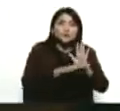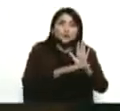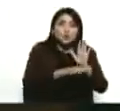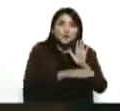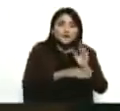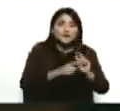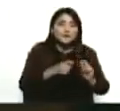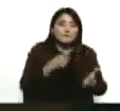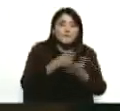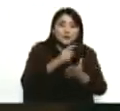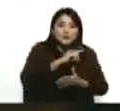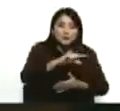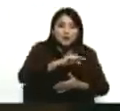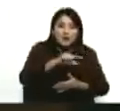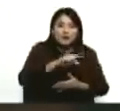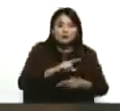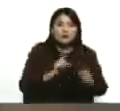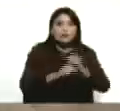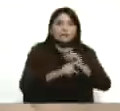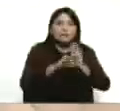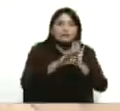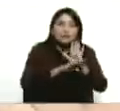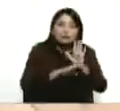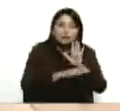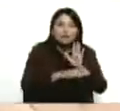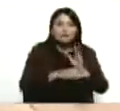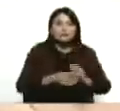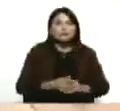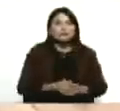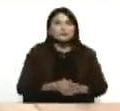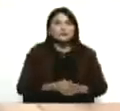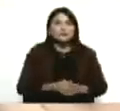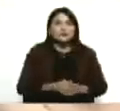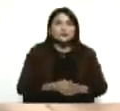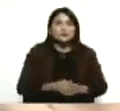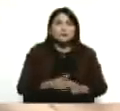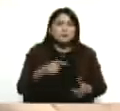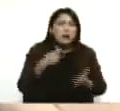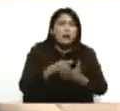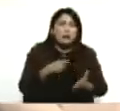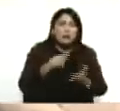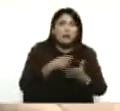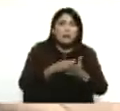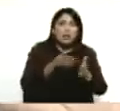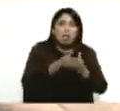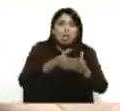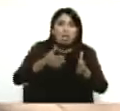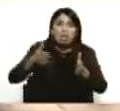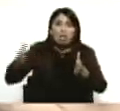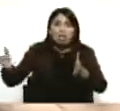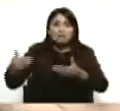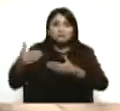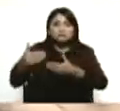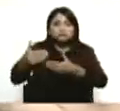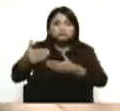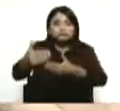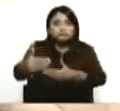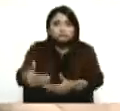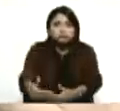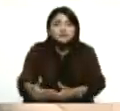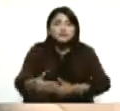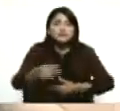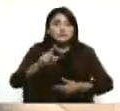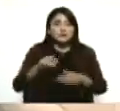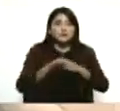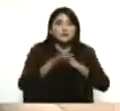preguntarle absolutamente a nadie. Después de todo ese proceso, timbre, licencia, entonces venían los tributos municipales que